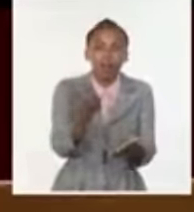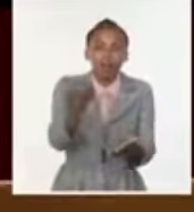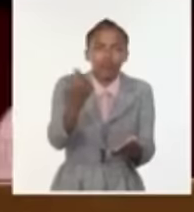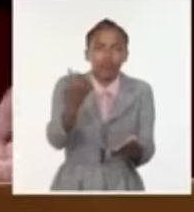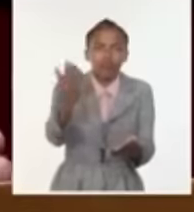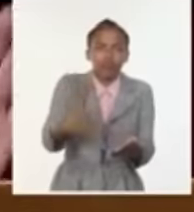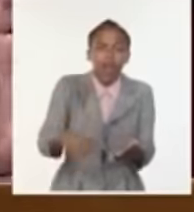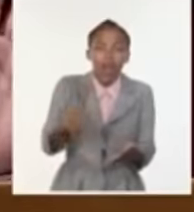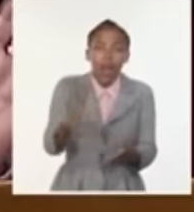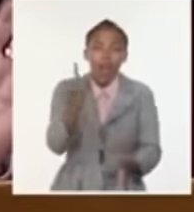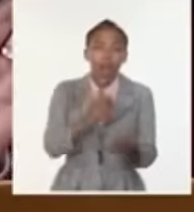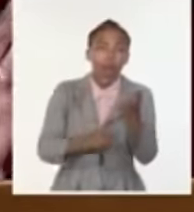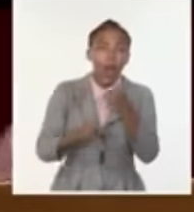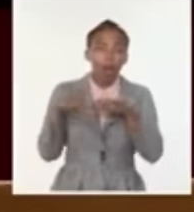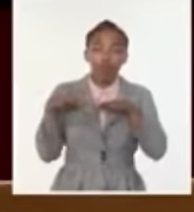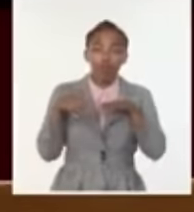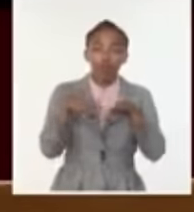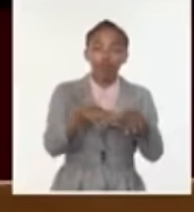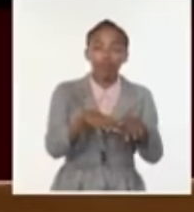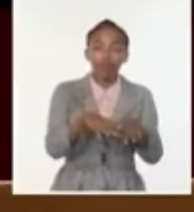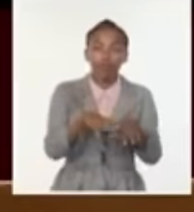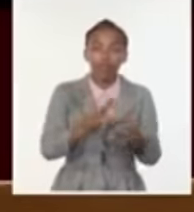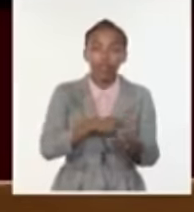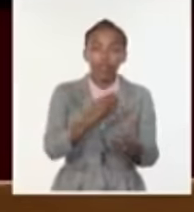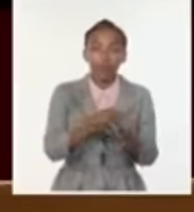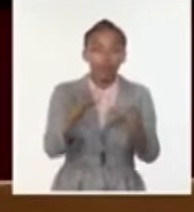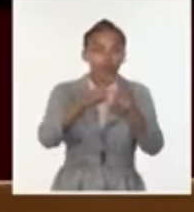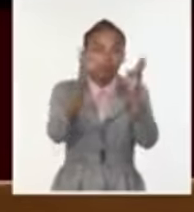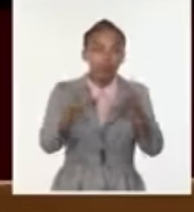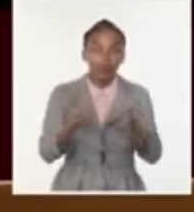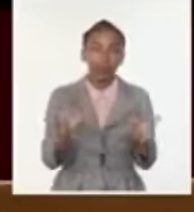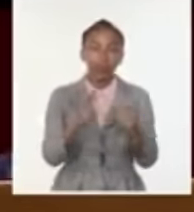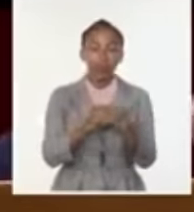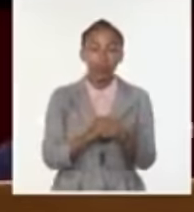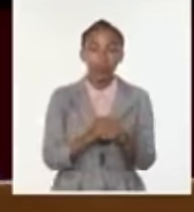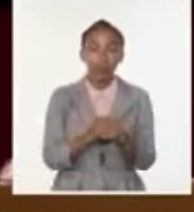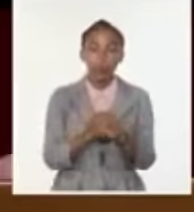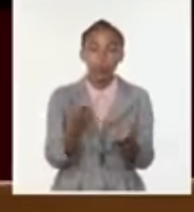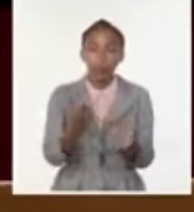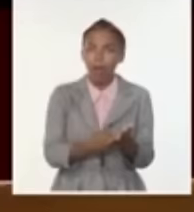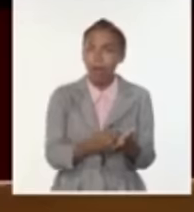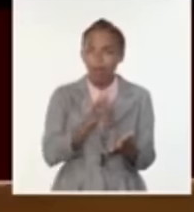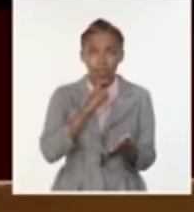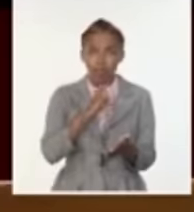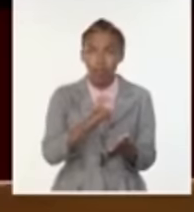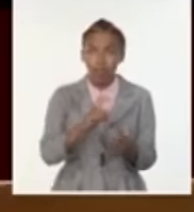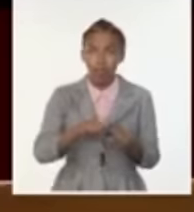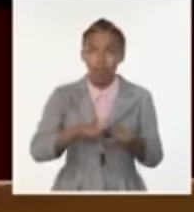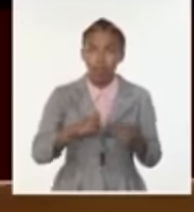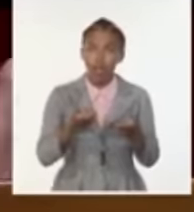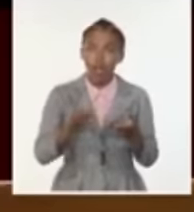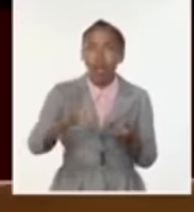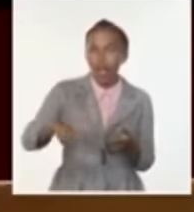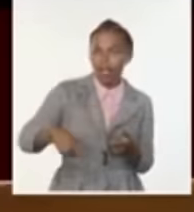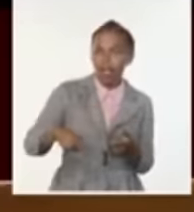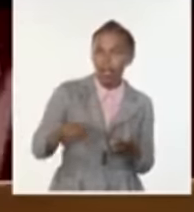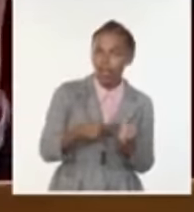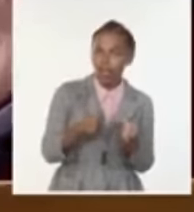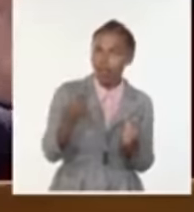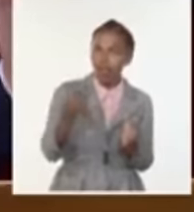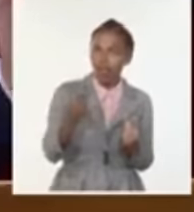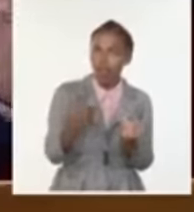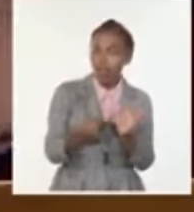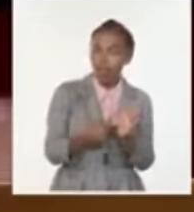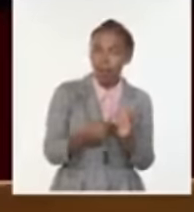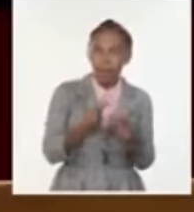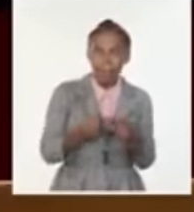hay conectividad o no esto, y no pueden pagar, porque te tienen la tarjeta, pero no pueden pagar, y sin embargo quieren pagar efectivo,